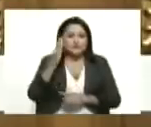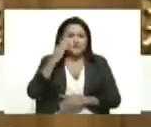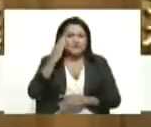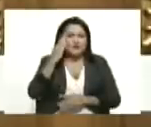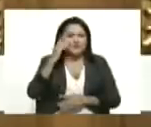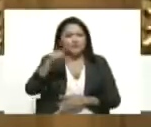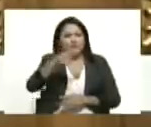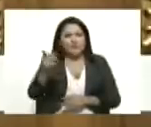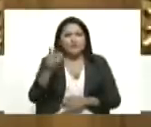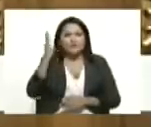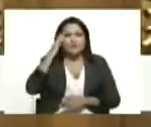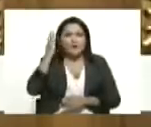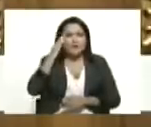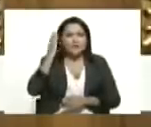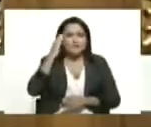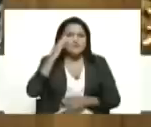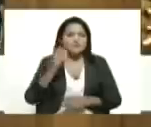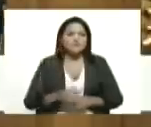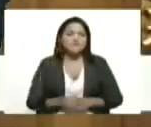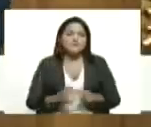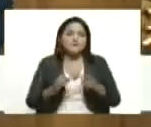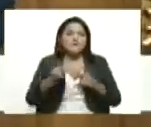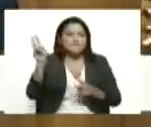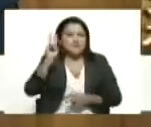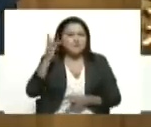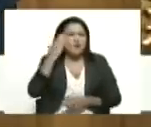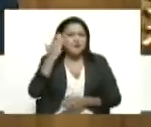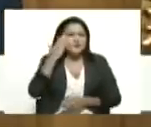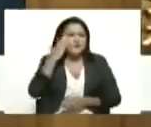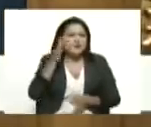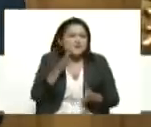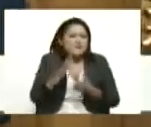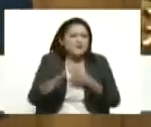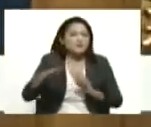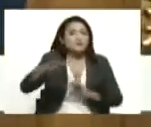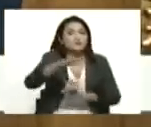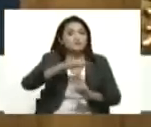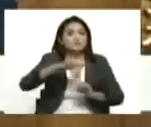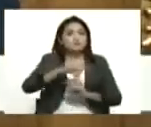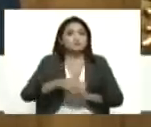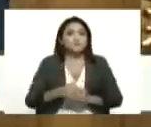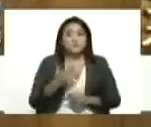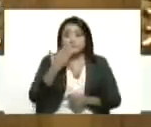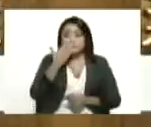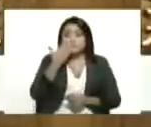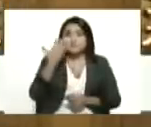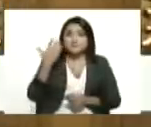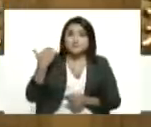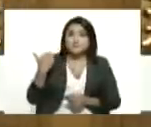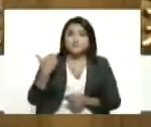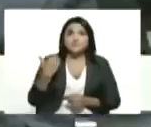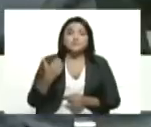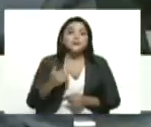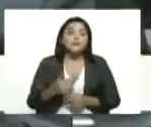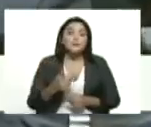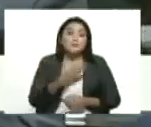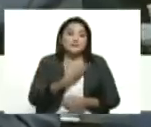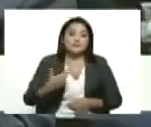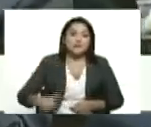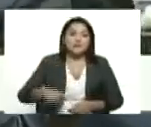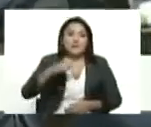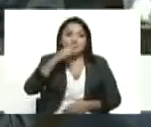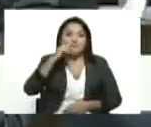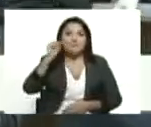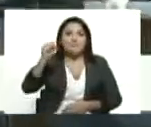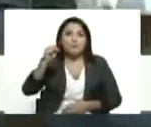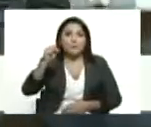todo, sabe Venezuela entera, que desde hace algún tiempo nuestro hermano presidente Nicolás Maduro